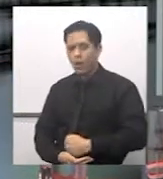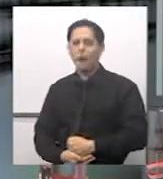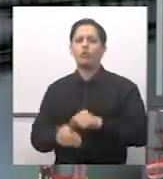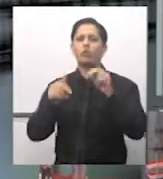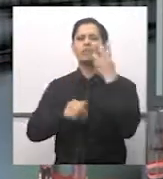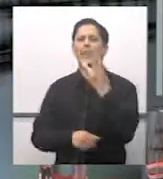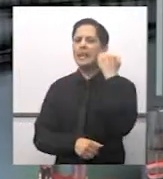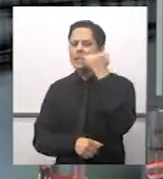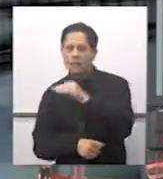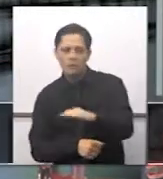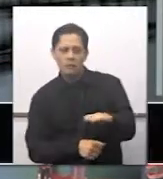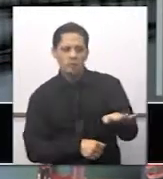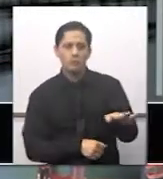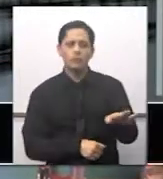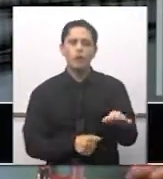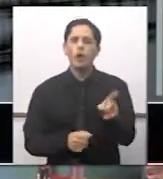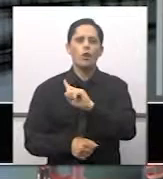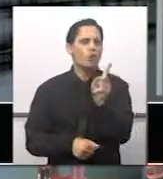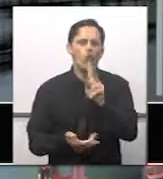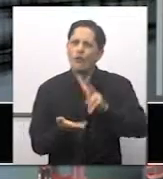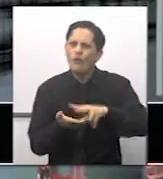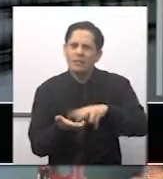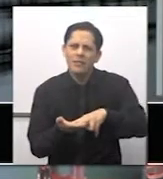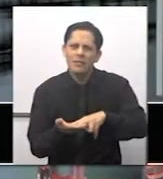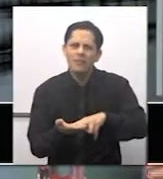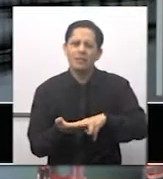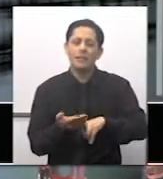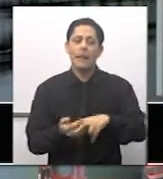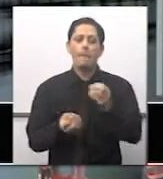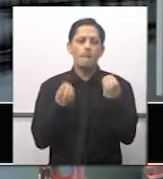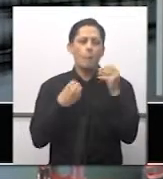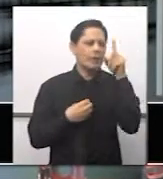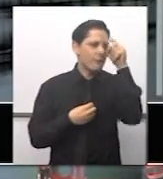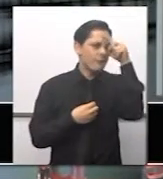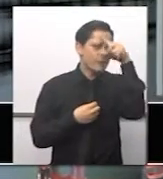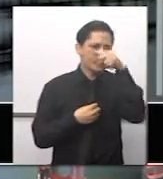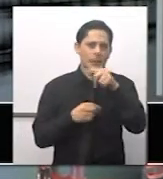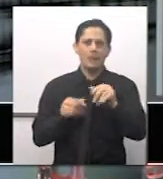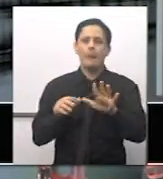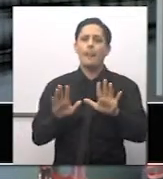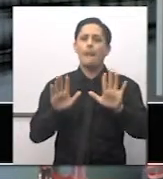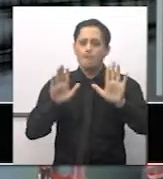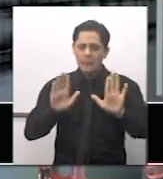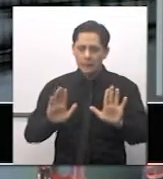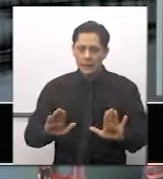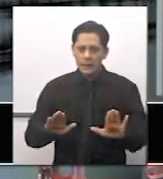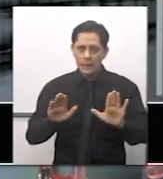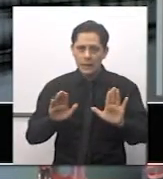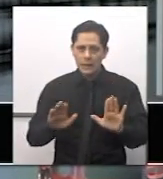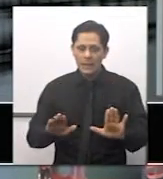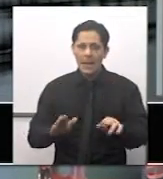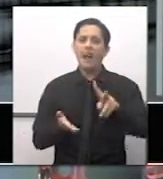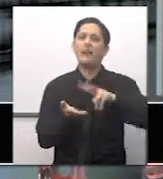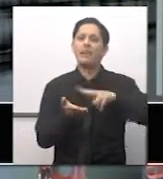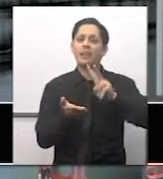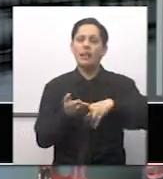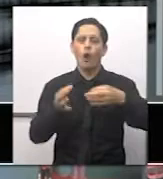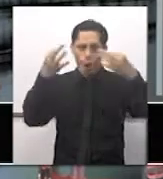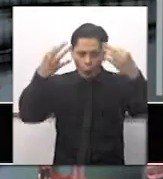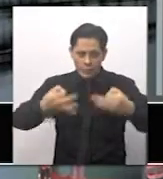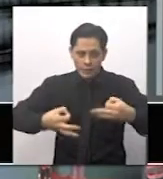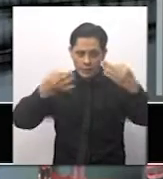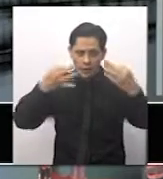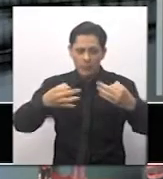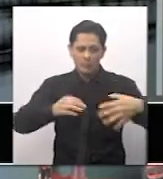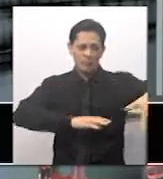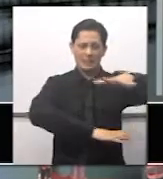niños estaban con... Y no era cierto. Entonces era muy difícil poder mantener la verdad oficial porque se genera